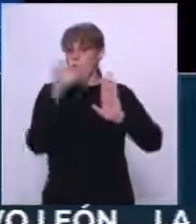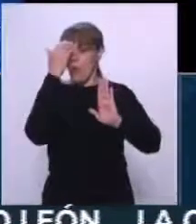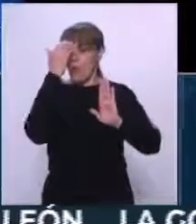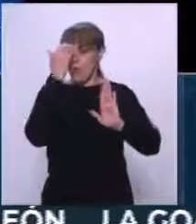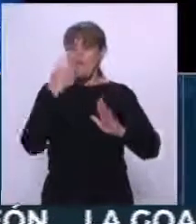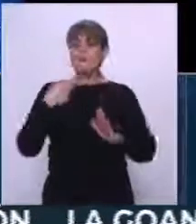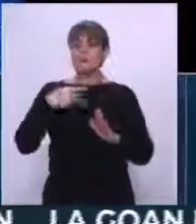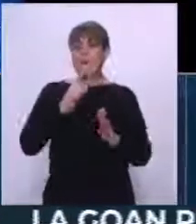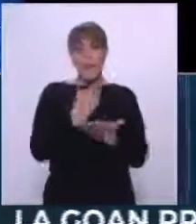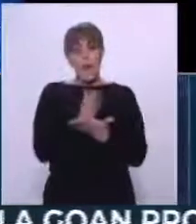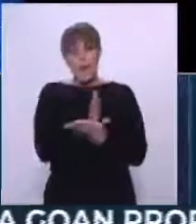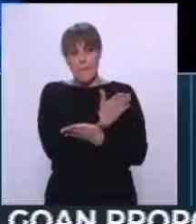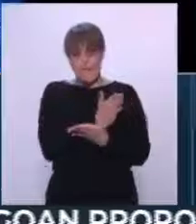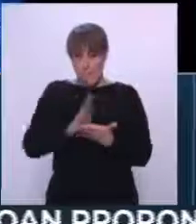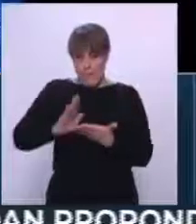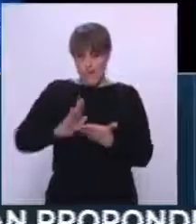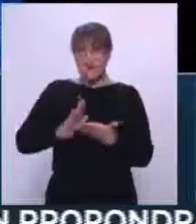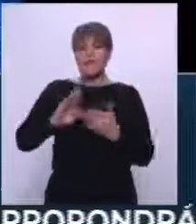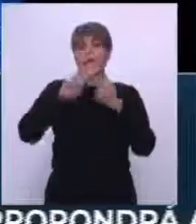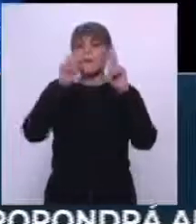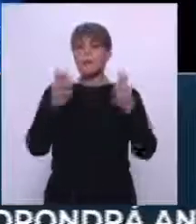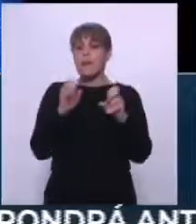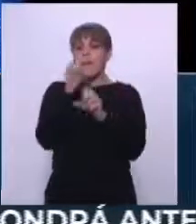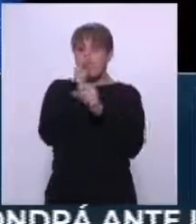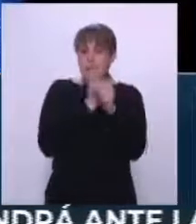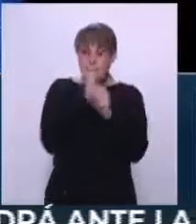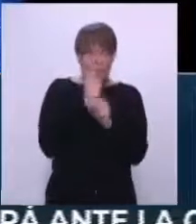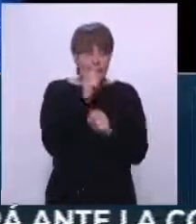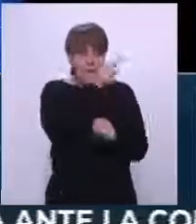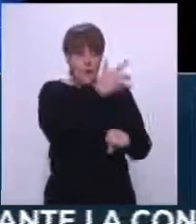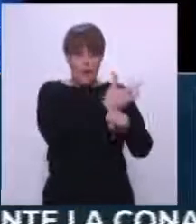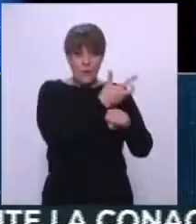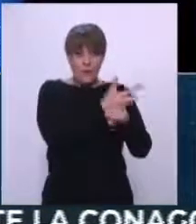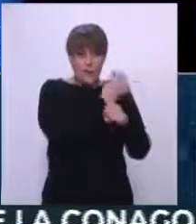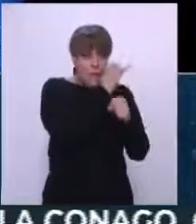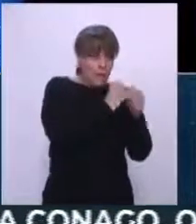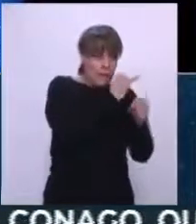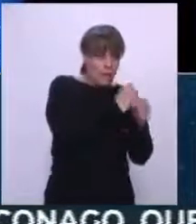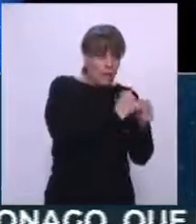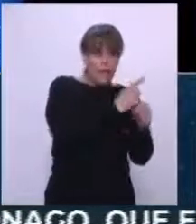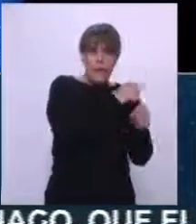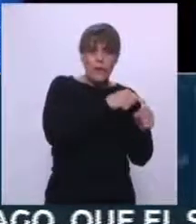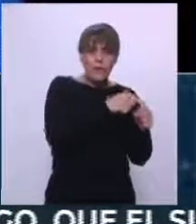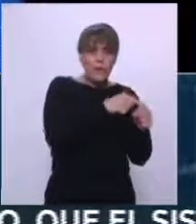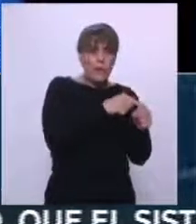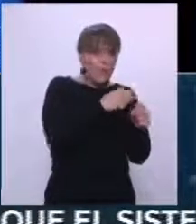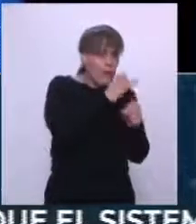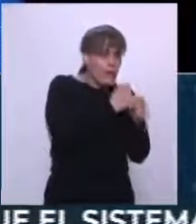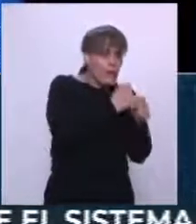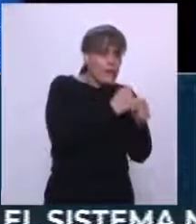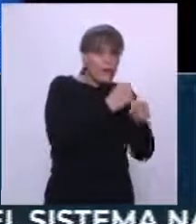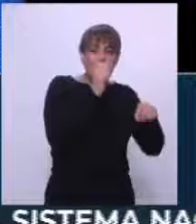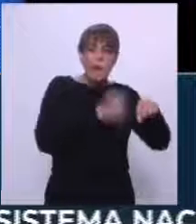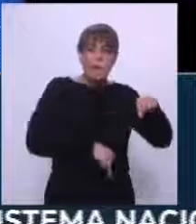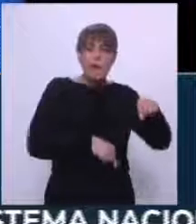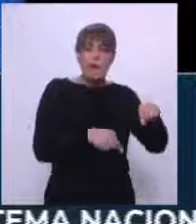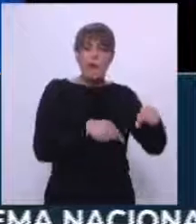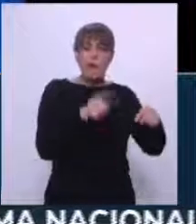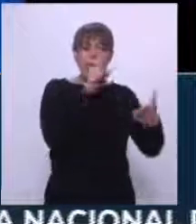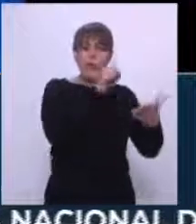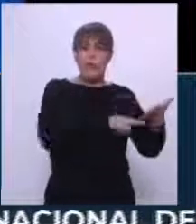porque la investigación allá en Estados Unidos, antes de llegar aquí, pues se había desechado, digamos, o sea, estaba cerrada,